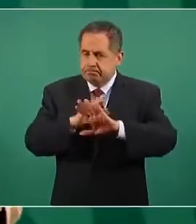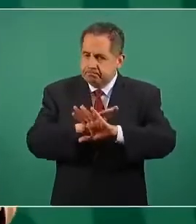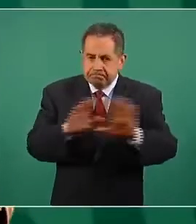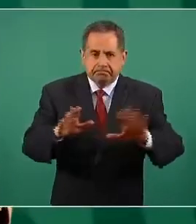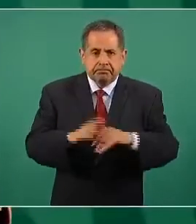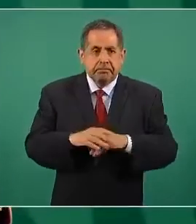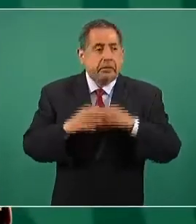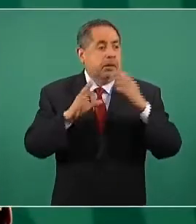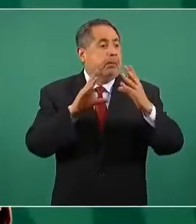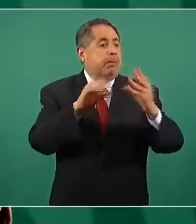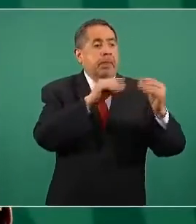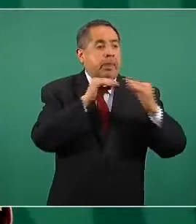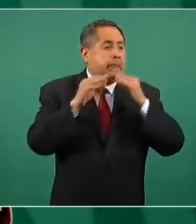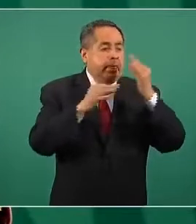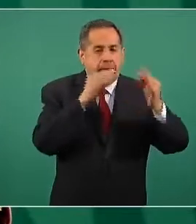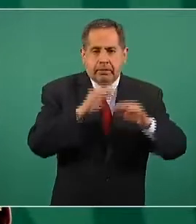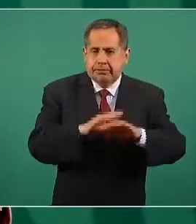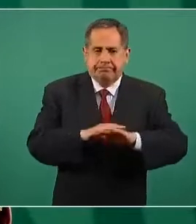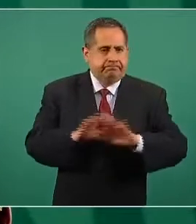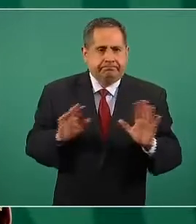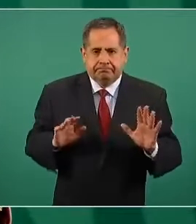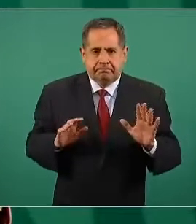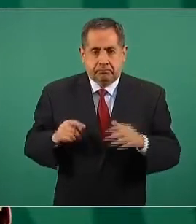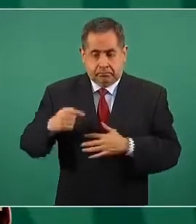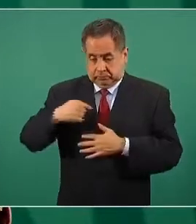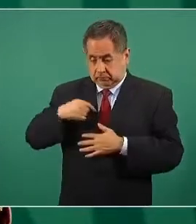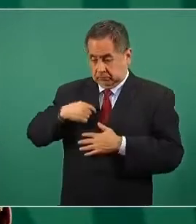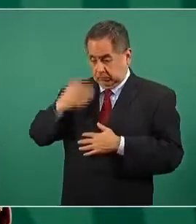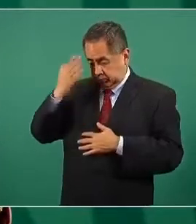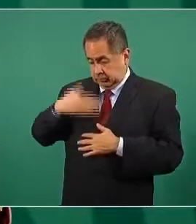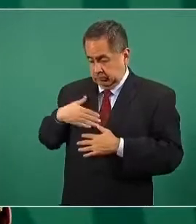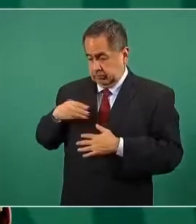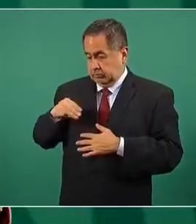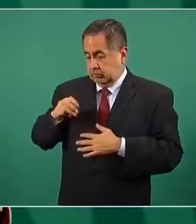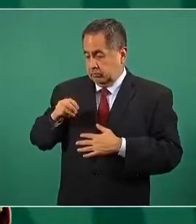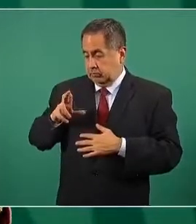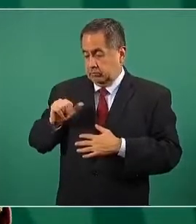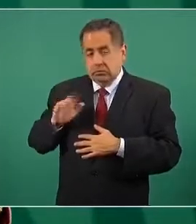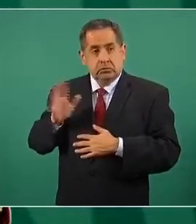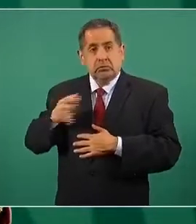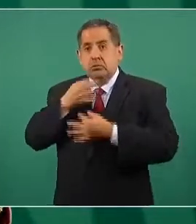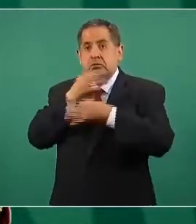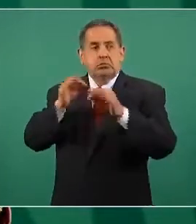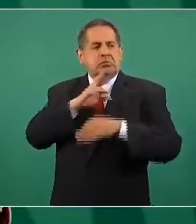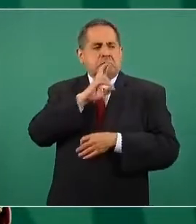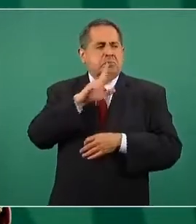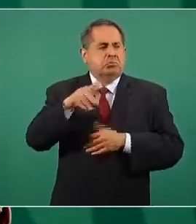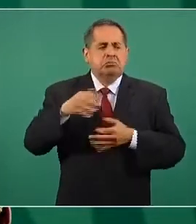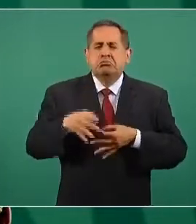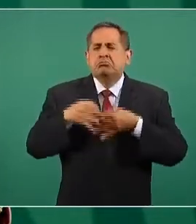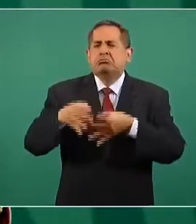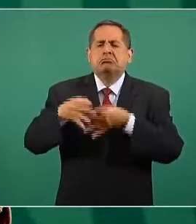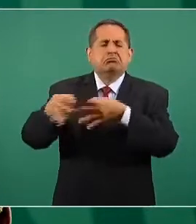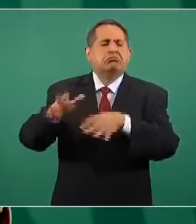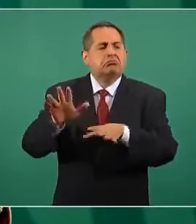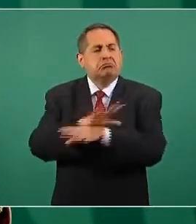manera y por ningún motivo, ninguna persona que yo sepa de Morena se ha manifestado por aplazar las elecciones, al